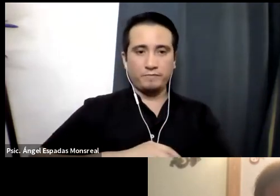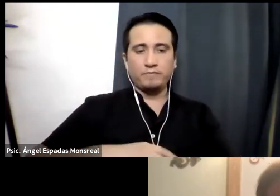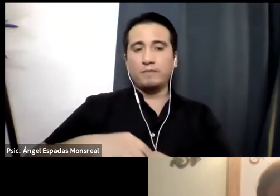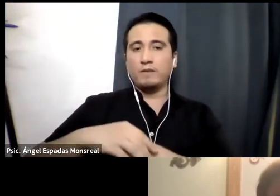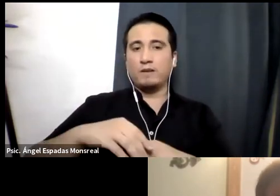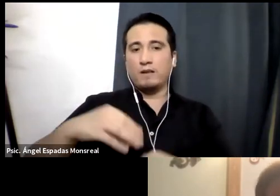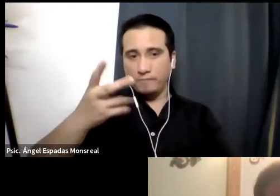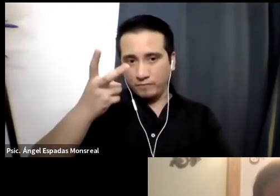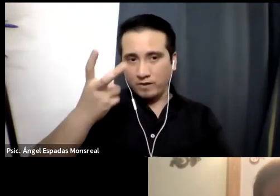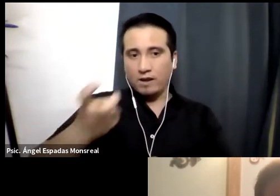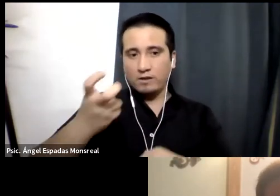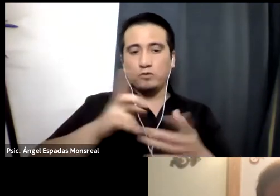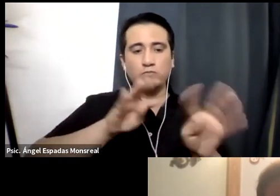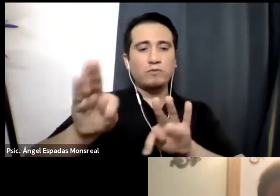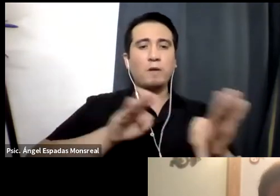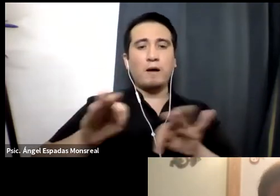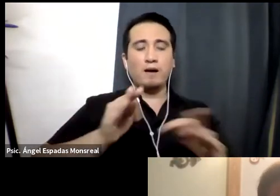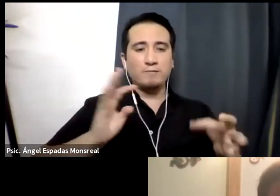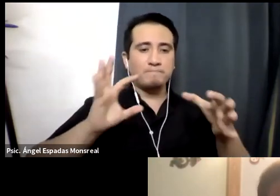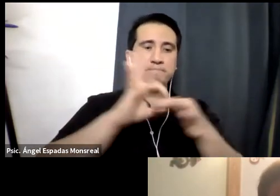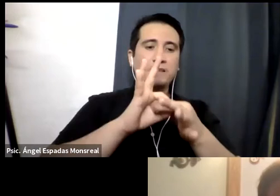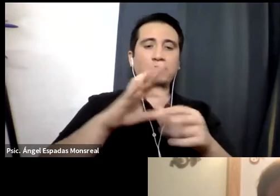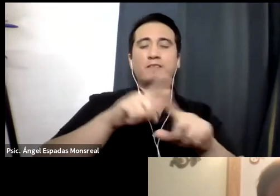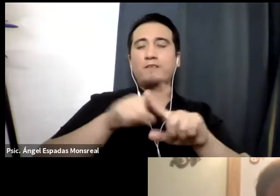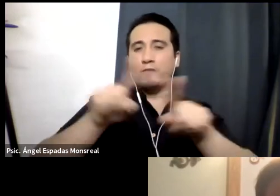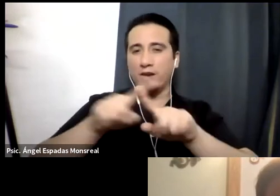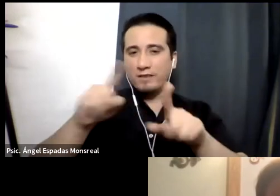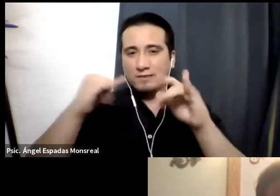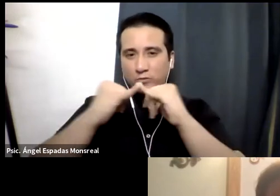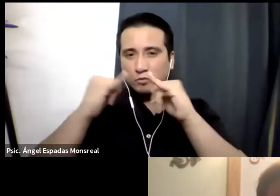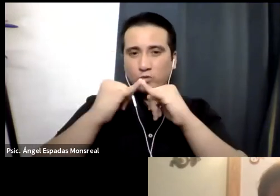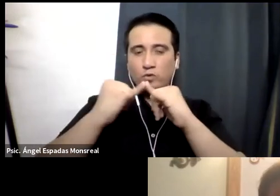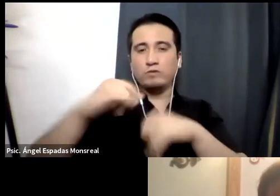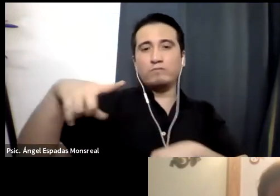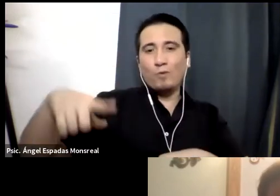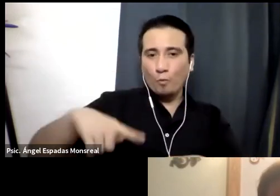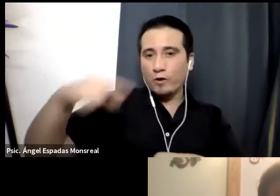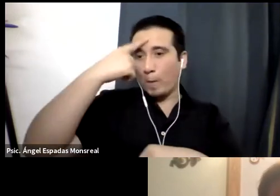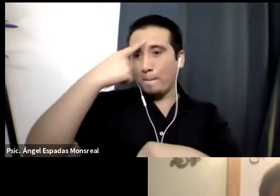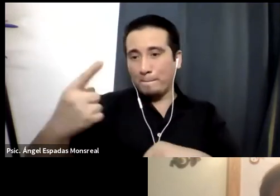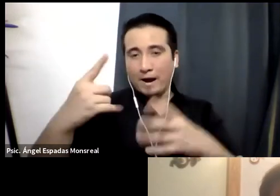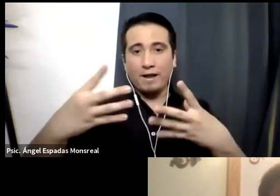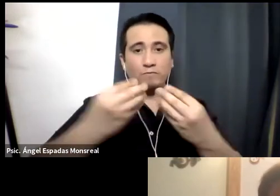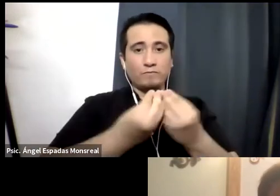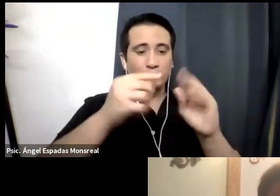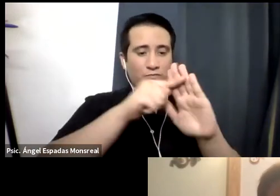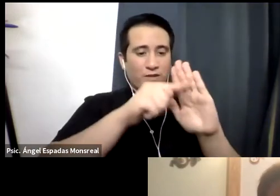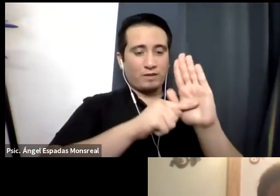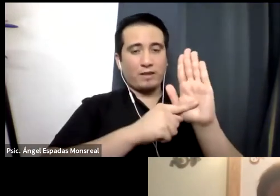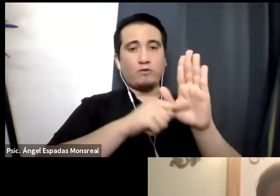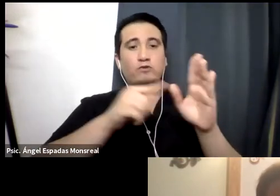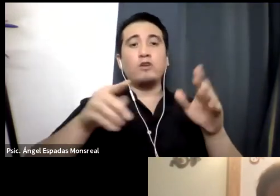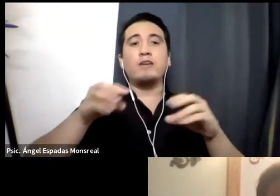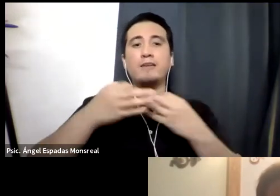en estrecha colaboración con diferentes instancias gubernamentales para unificar criterios entre ellas y promover a